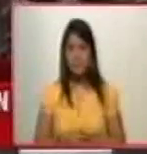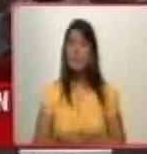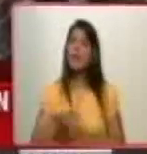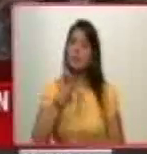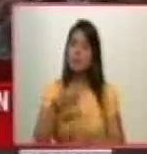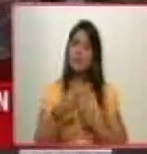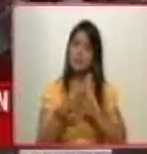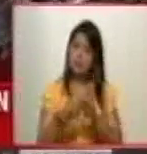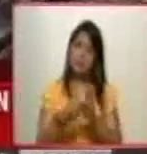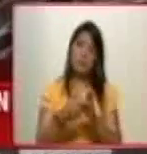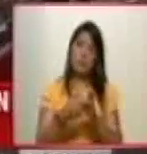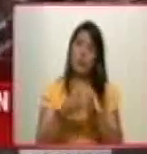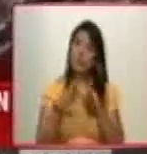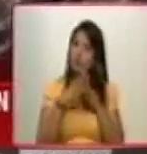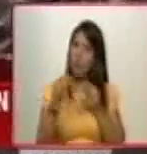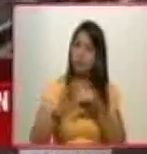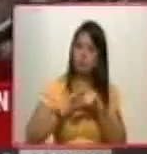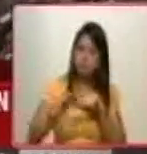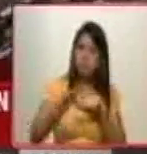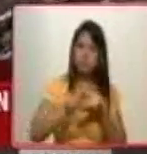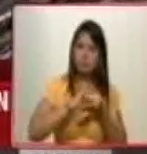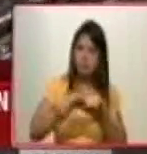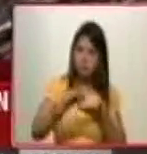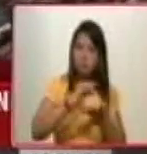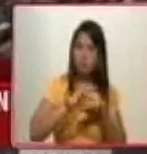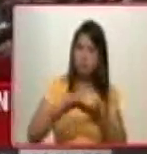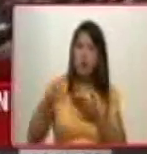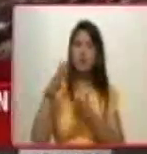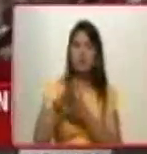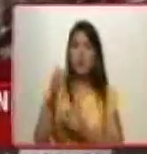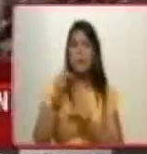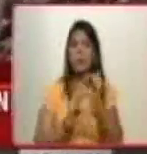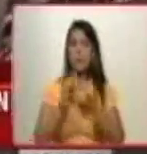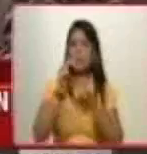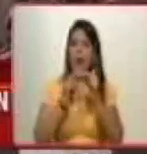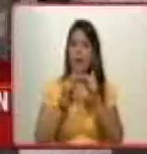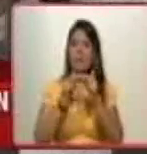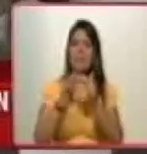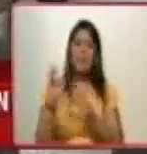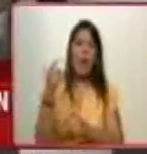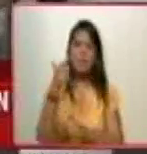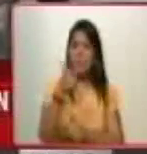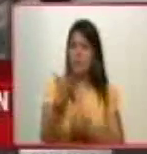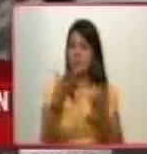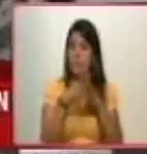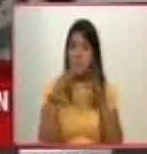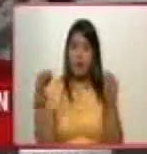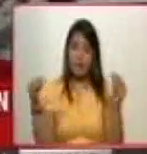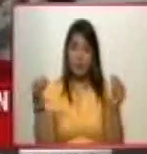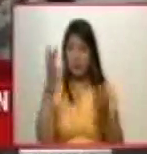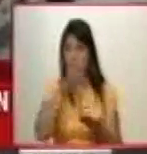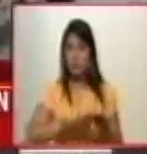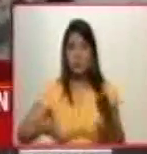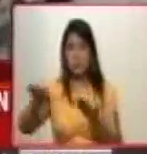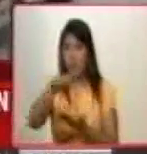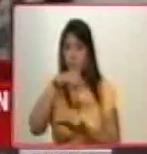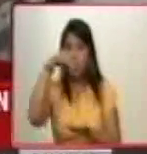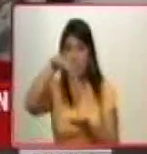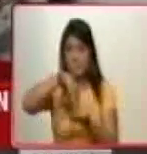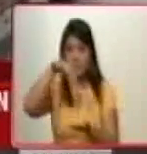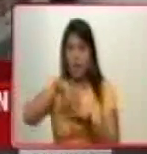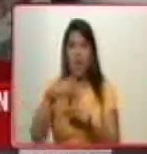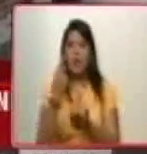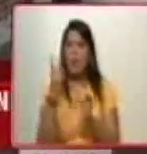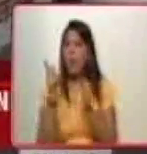reflejar toda la gran inversión que se viene haciendo en materia de infraestructura y de transporte masivo para todo el estado Miranda. No